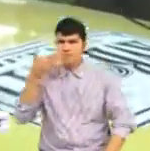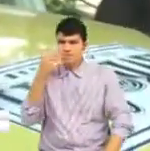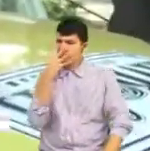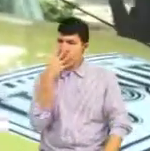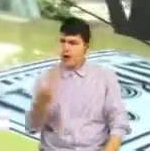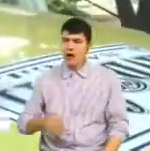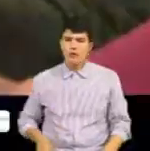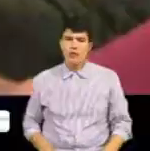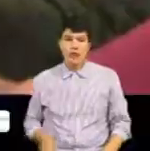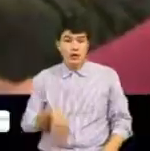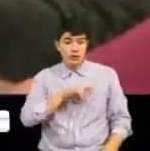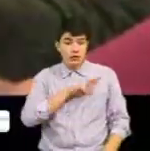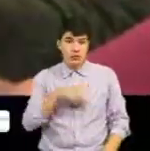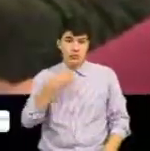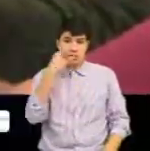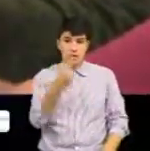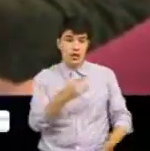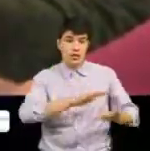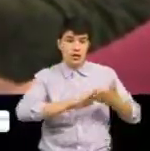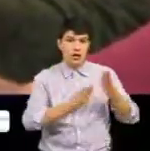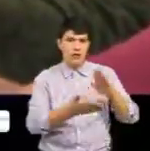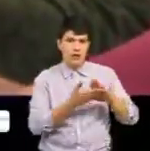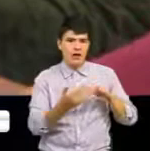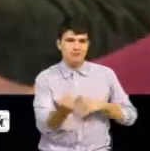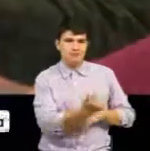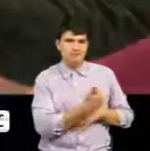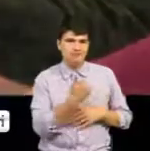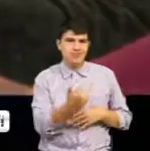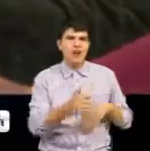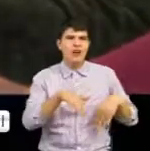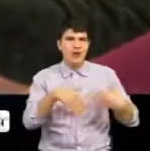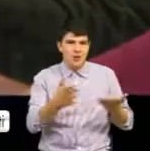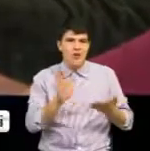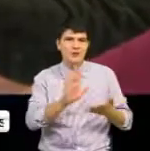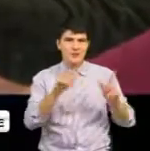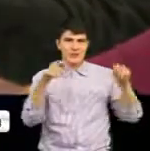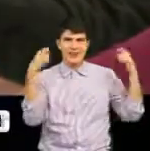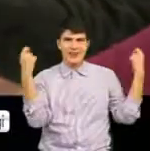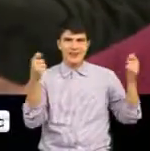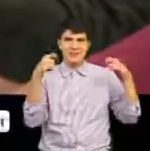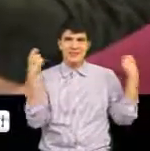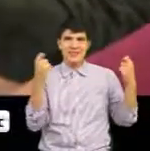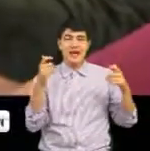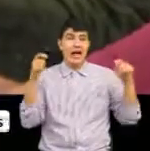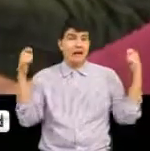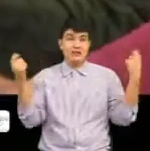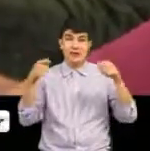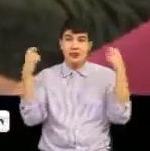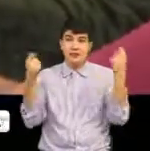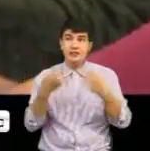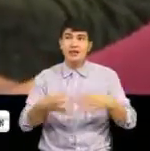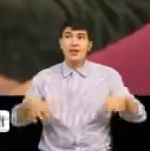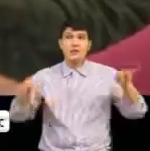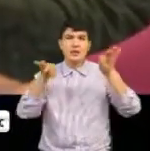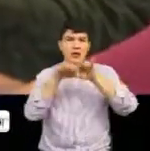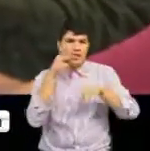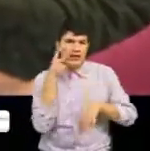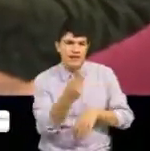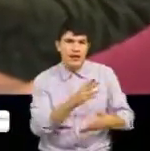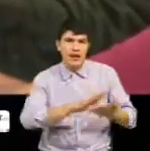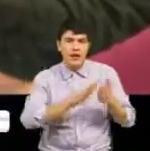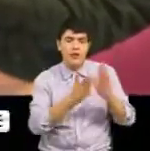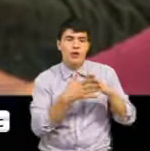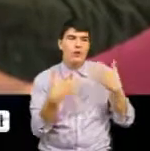un interés muy grande por parte de la comunidad, por supuesto, a través de las campañas. Las campañas han sido efectivas y le han permitido ver a la comunidad